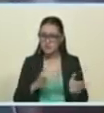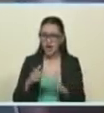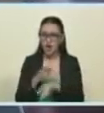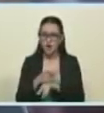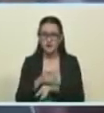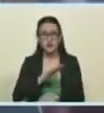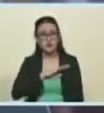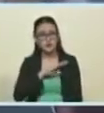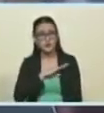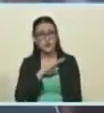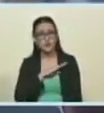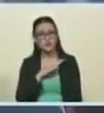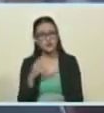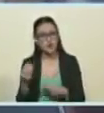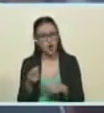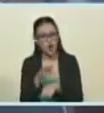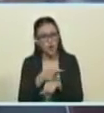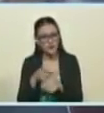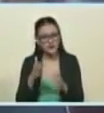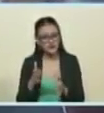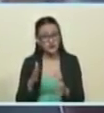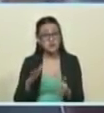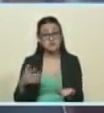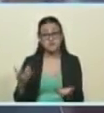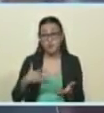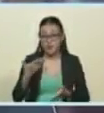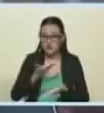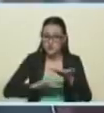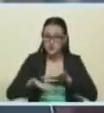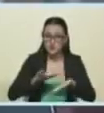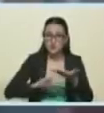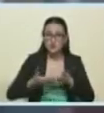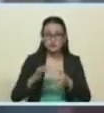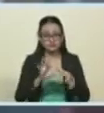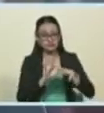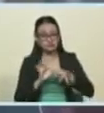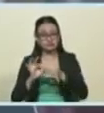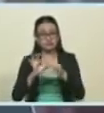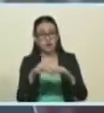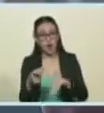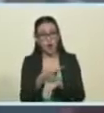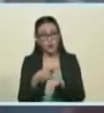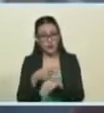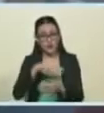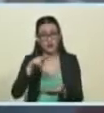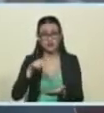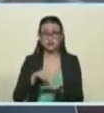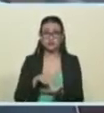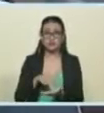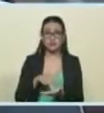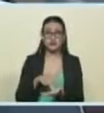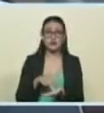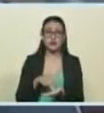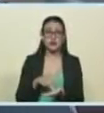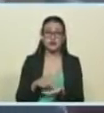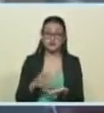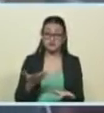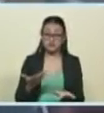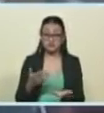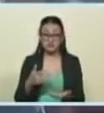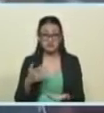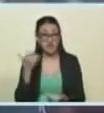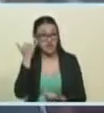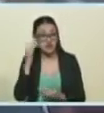nacional y cómo las gobernaciones pueden sumarse, colaborar, articular con el gobierno nacional para que los